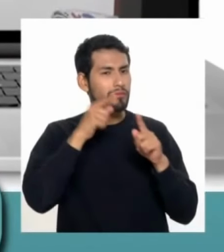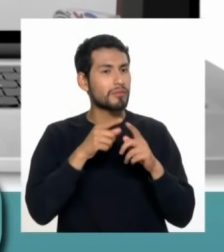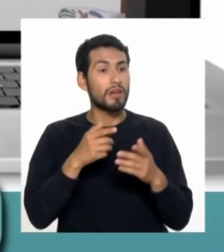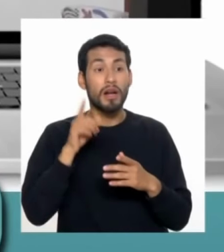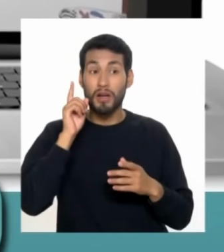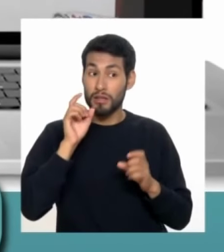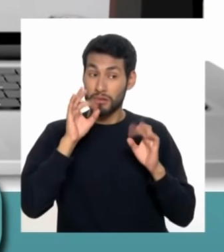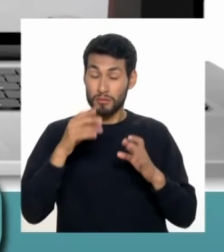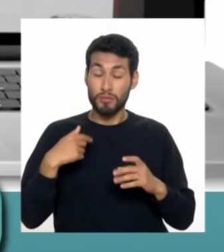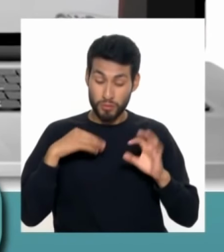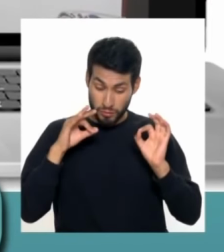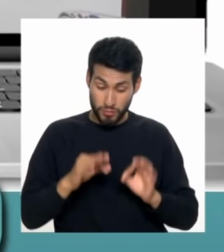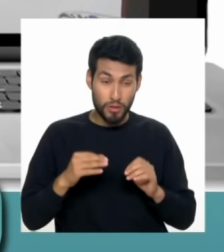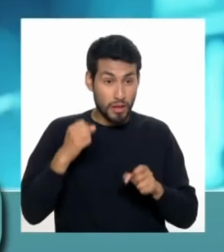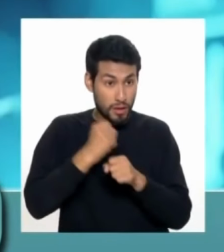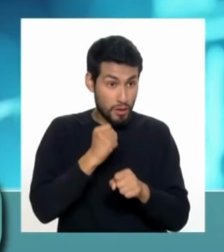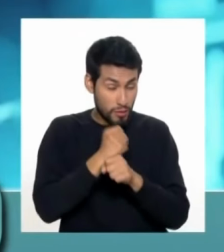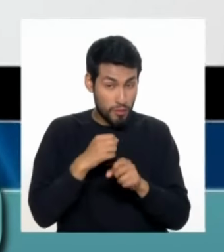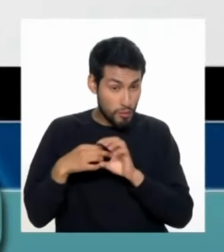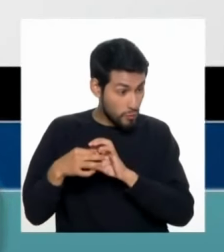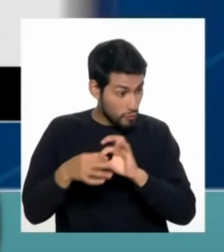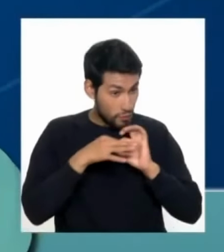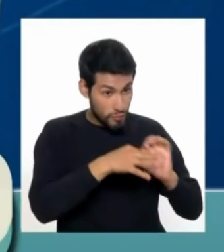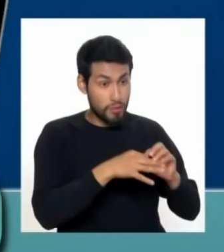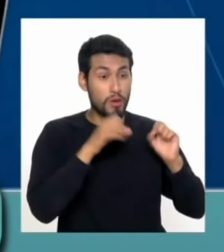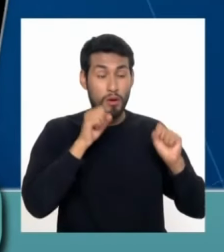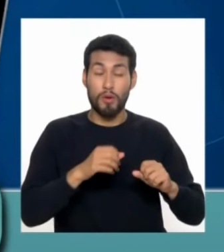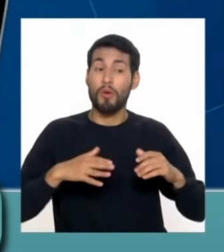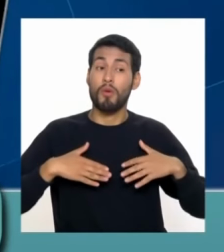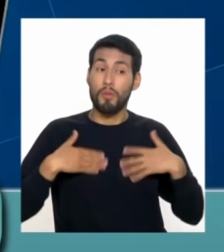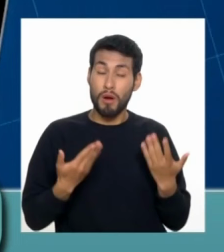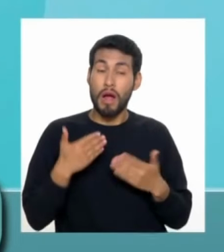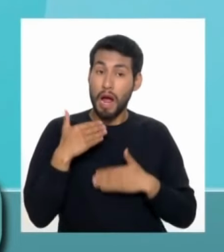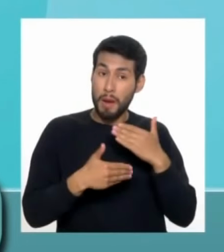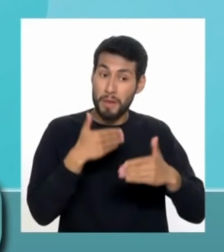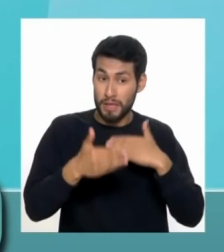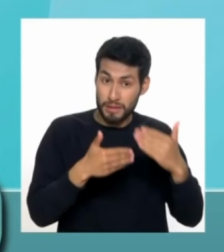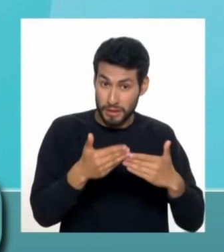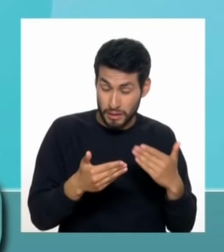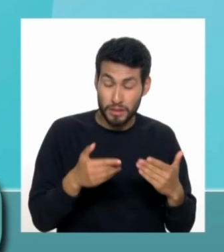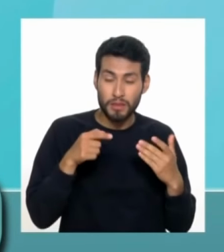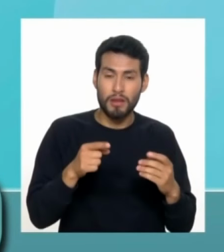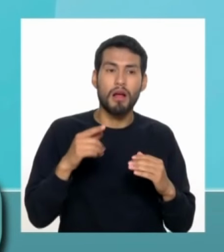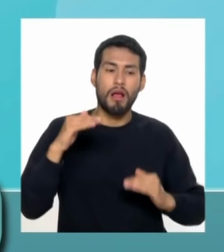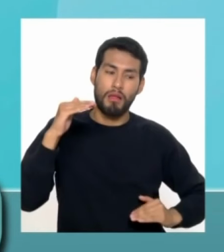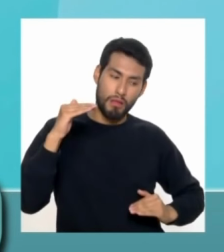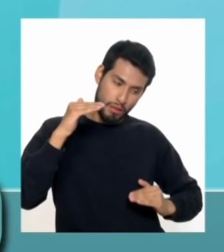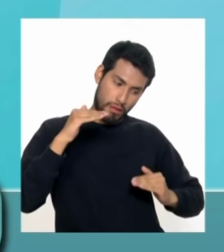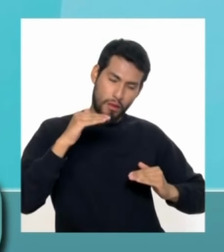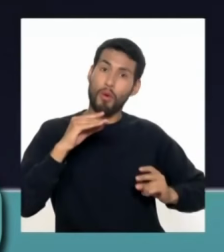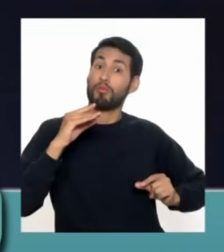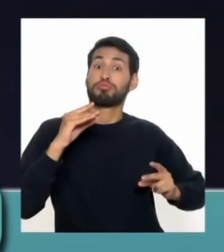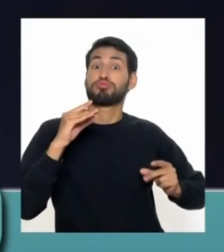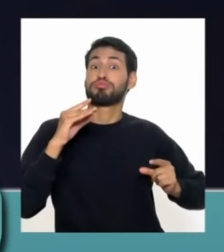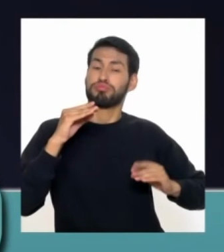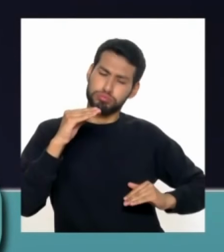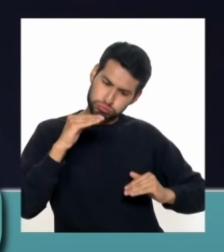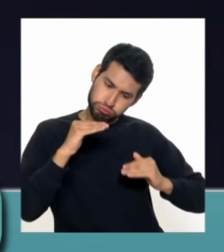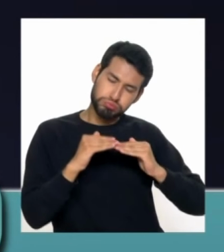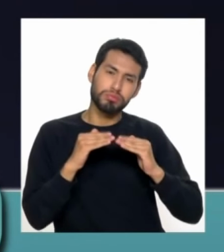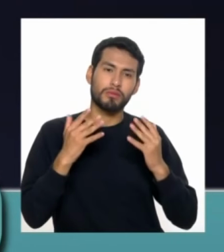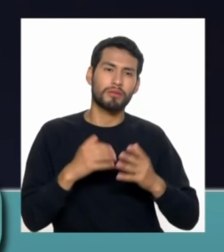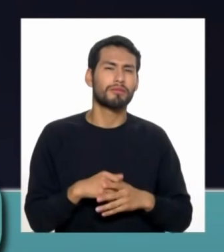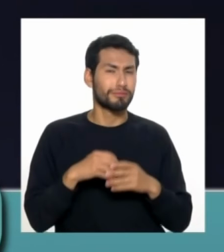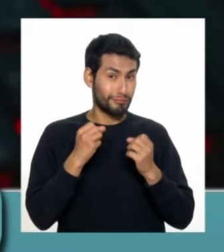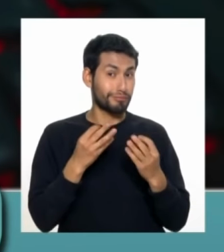si es que podemos justamente trabajar de forma coordinada para poder avanzar al cierre de brechas de forma acelerada, porque efectivamente hay muchas cosas